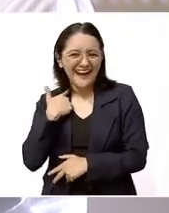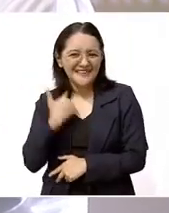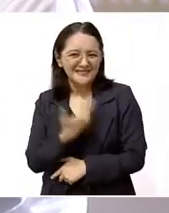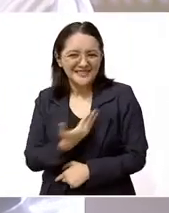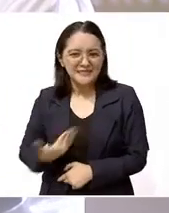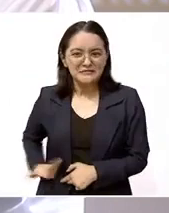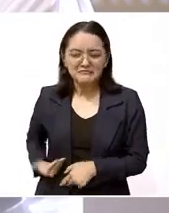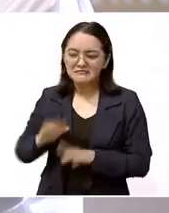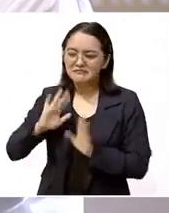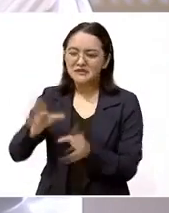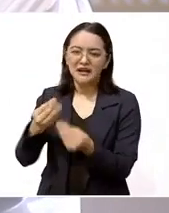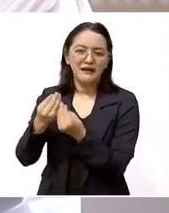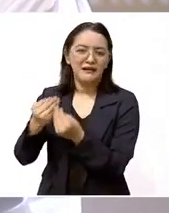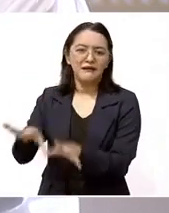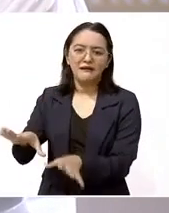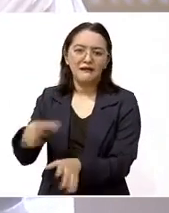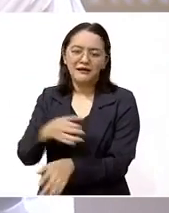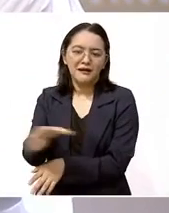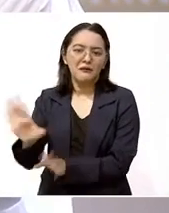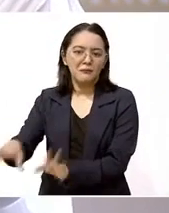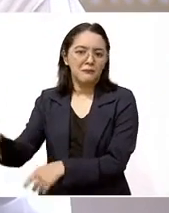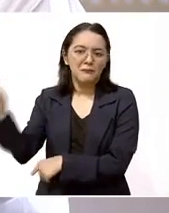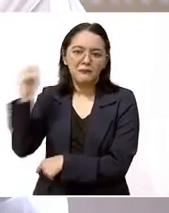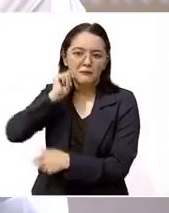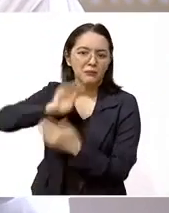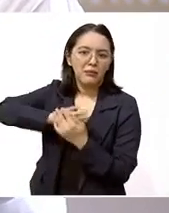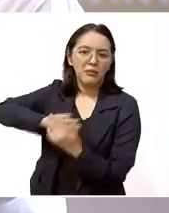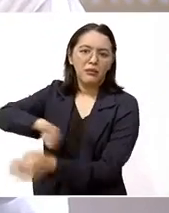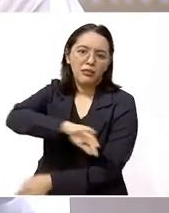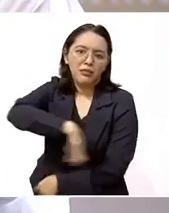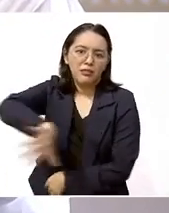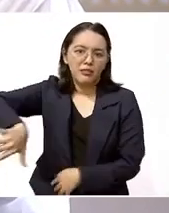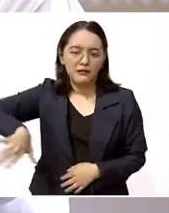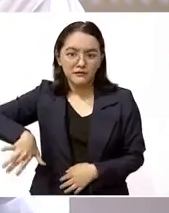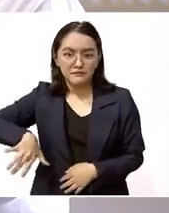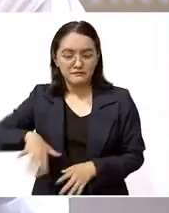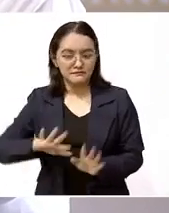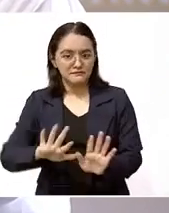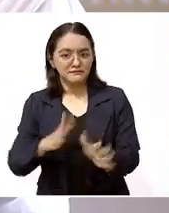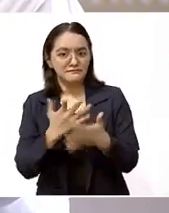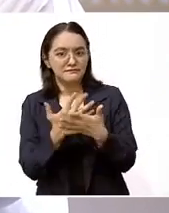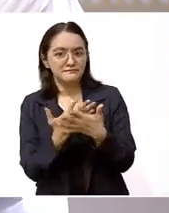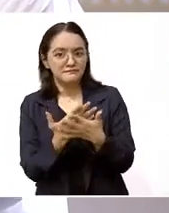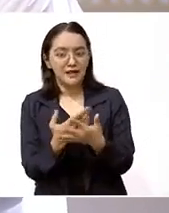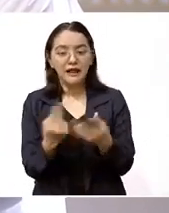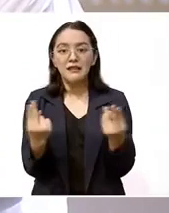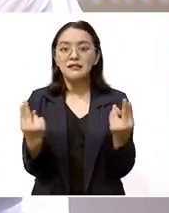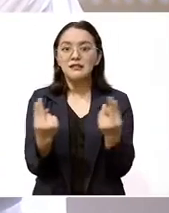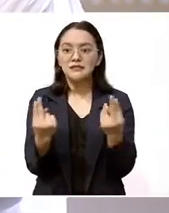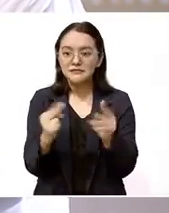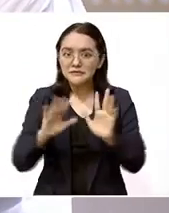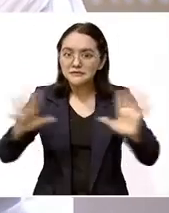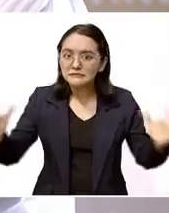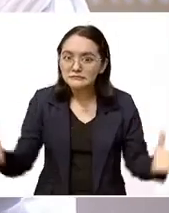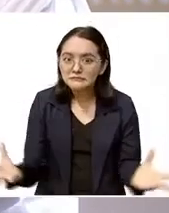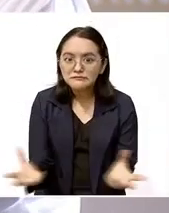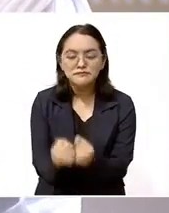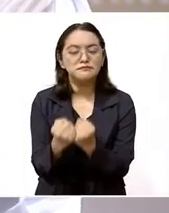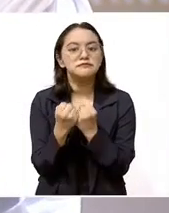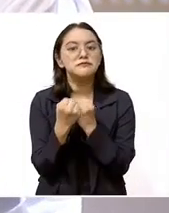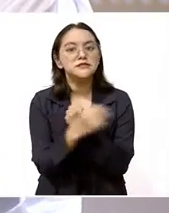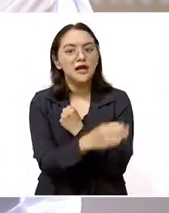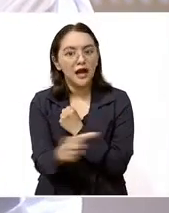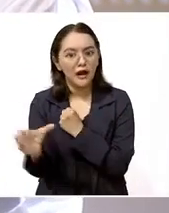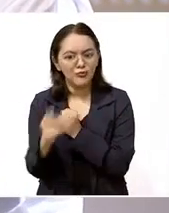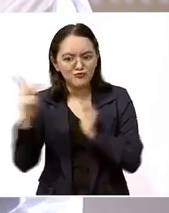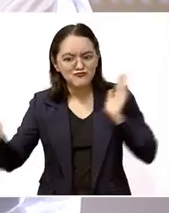y excluyeron a las comunidades campesinas. Hoy necesitamos y estamos rescatando el campo para que